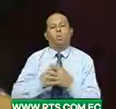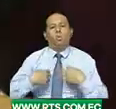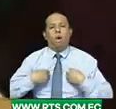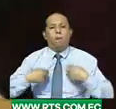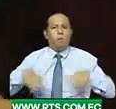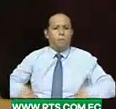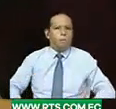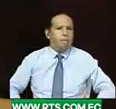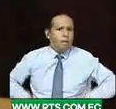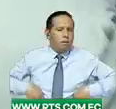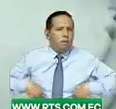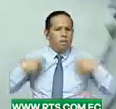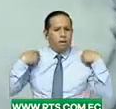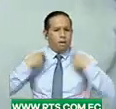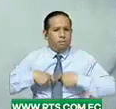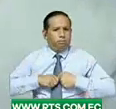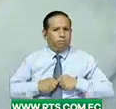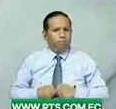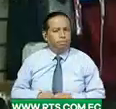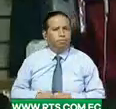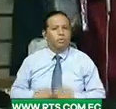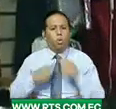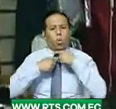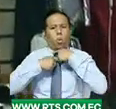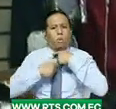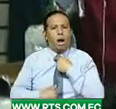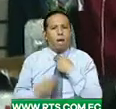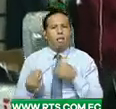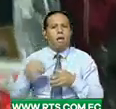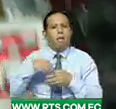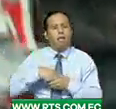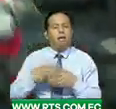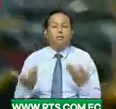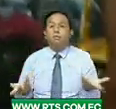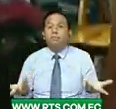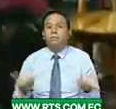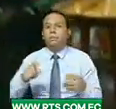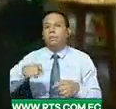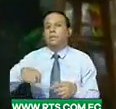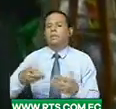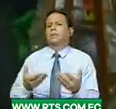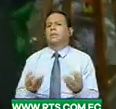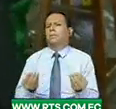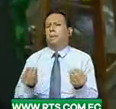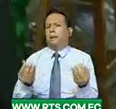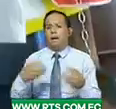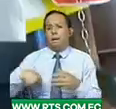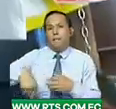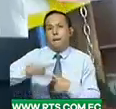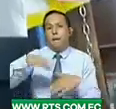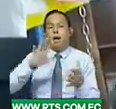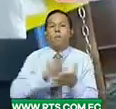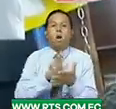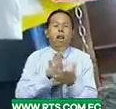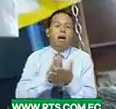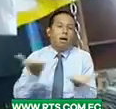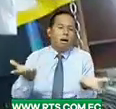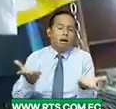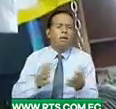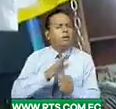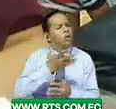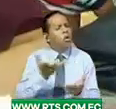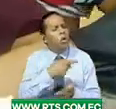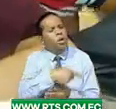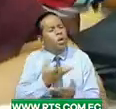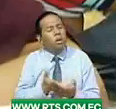Pantalones, camisa, interiores y hasta corbatas para los jóvenes y mandiles para quienes van al jardín de infante. ¿Para qué colegio nomás? Ay,